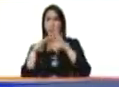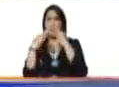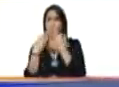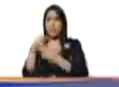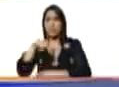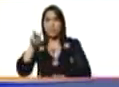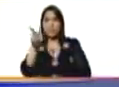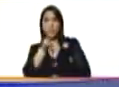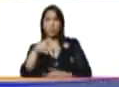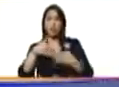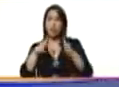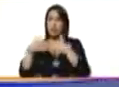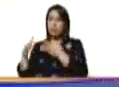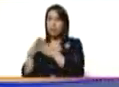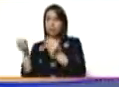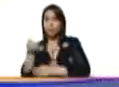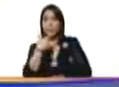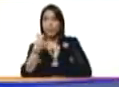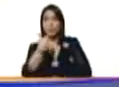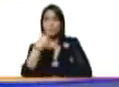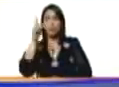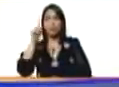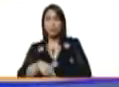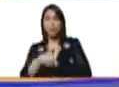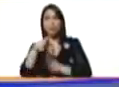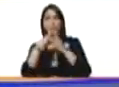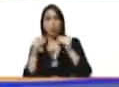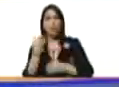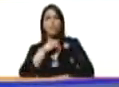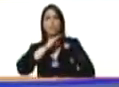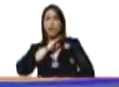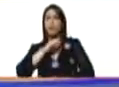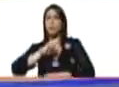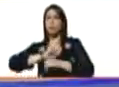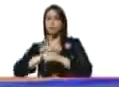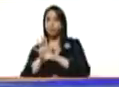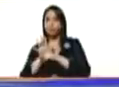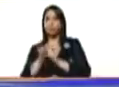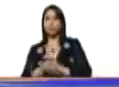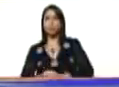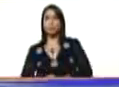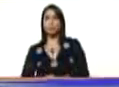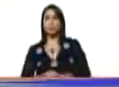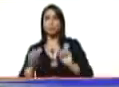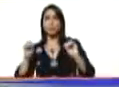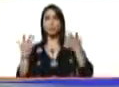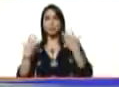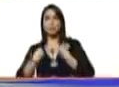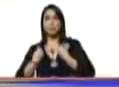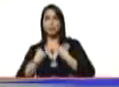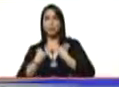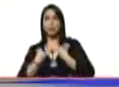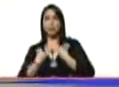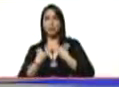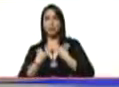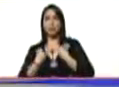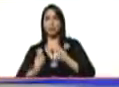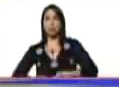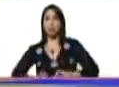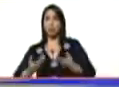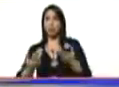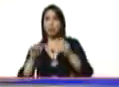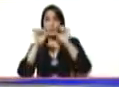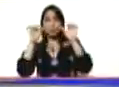Le garantizamos todas las medicinas a todos los enfermos del coronavirus y salvamos vidas. Le garantizamos el